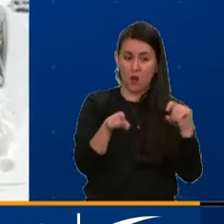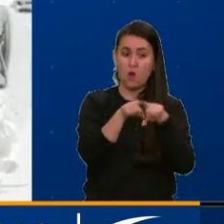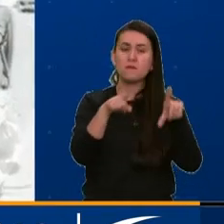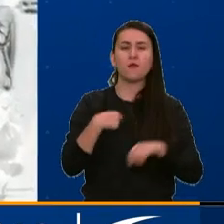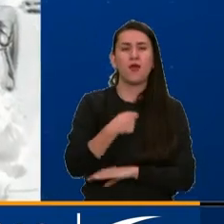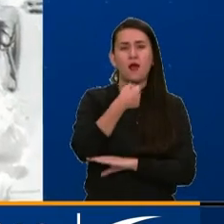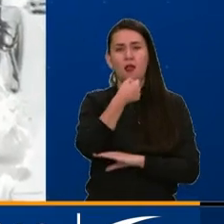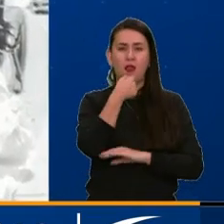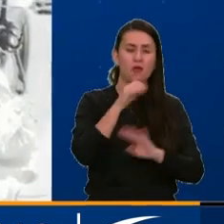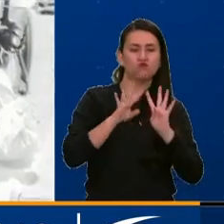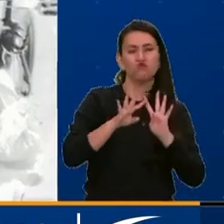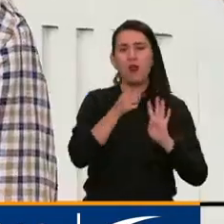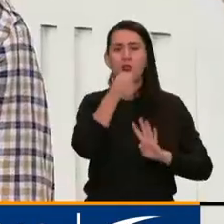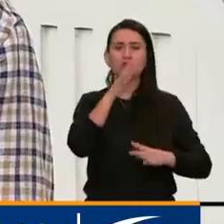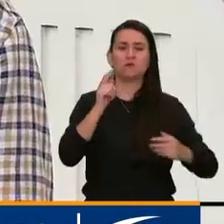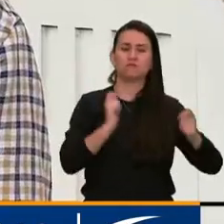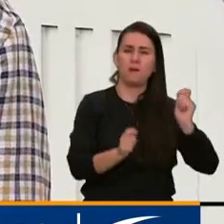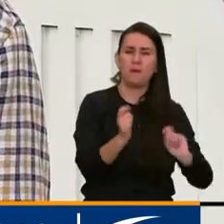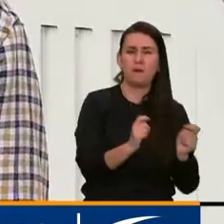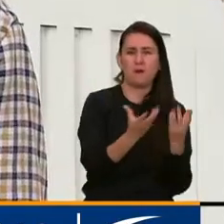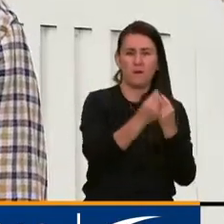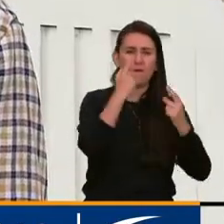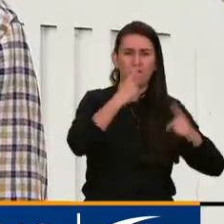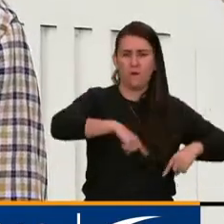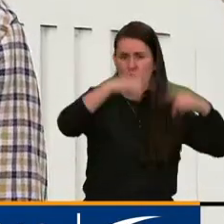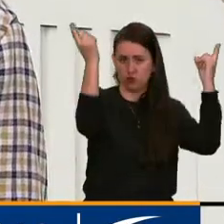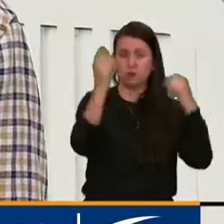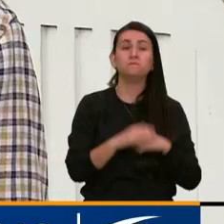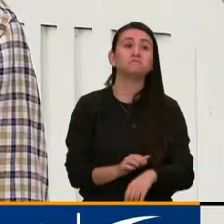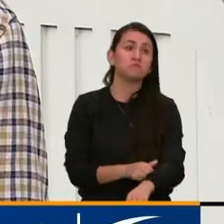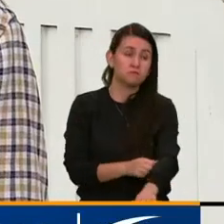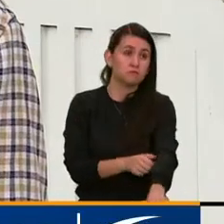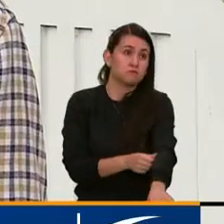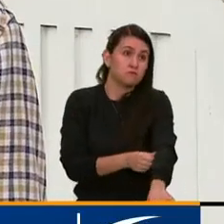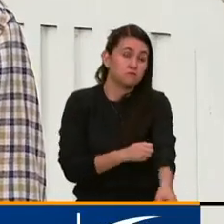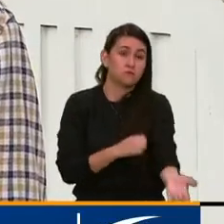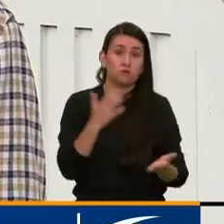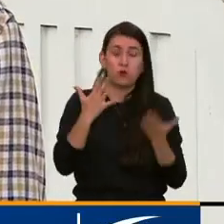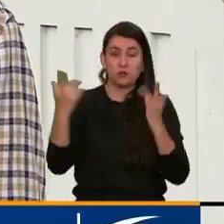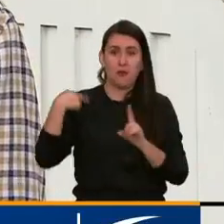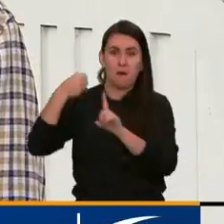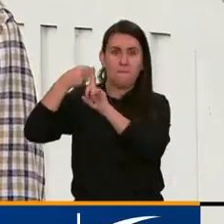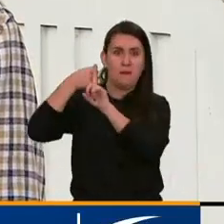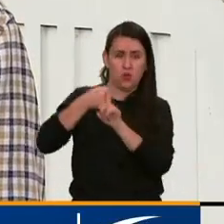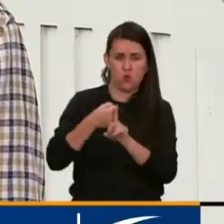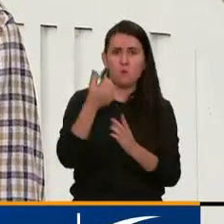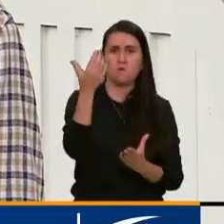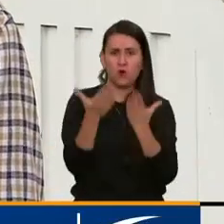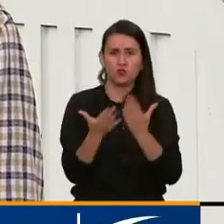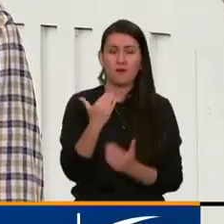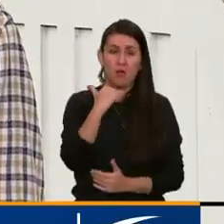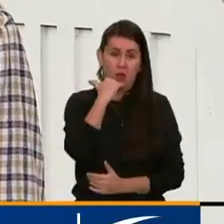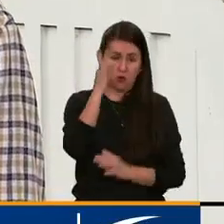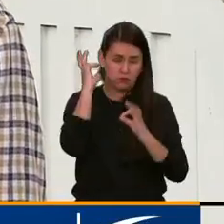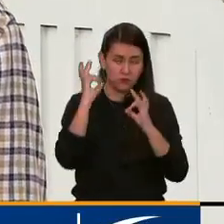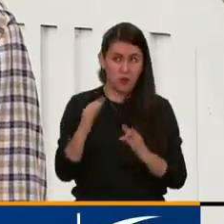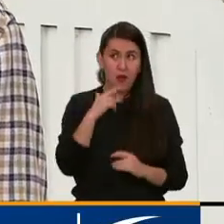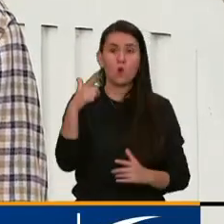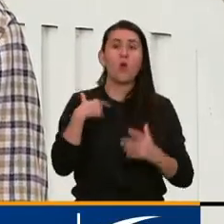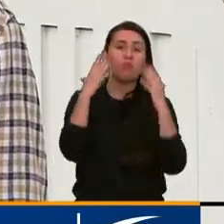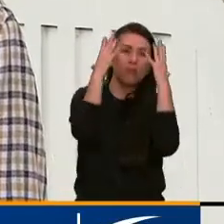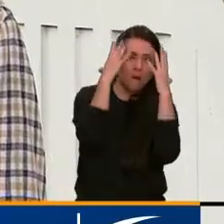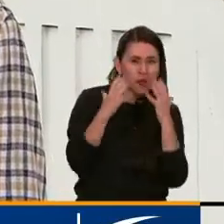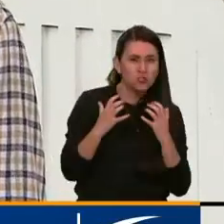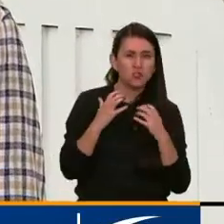de Guayacán Orquesta. Estaba bastante bajo presión, pero pues que nosotros sepamos que le diagnosticaron depresión, ansiedad o algo así,